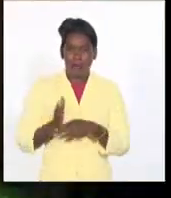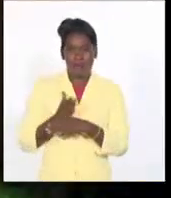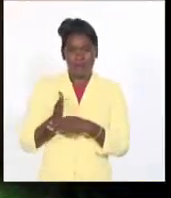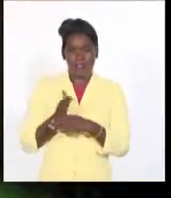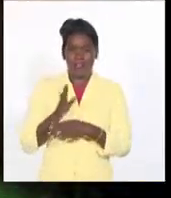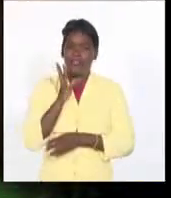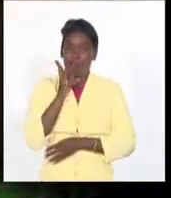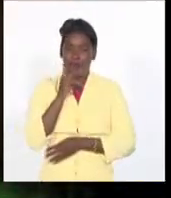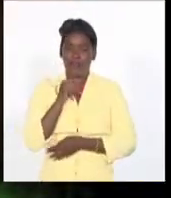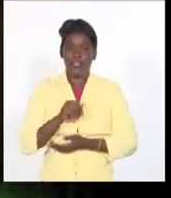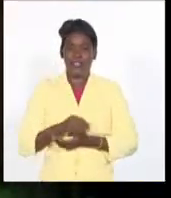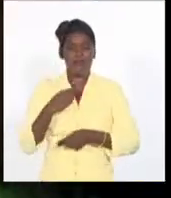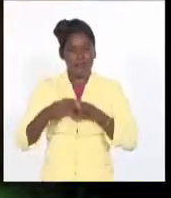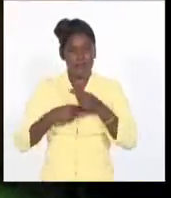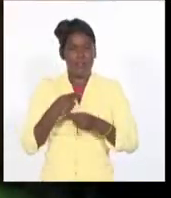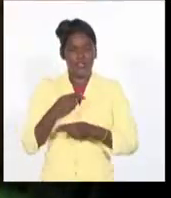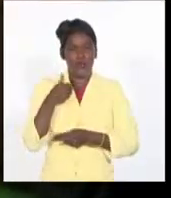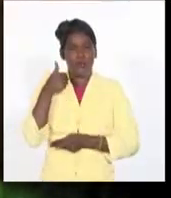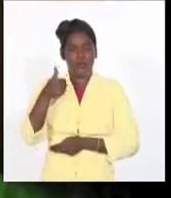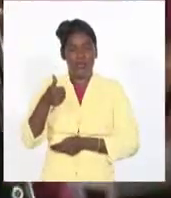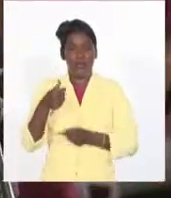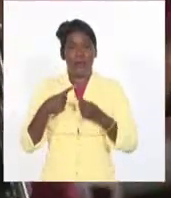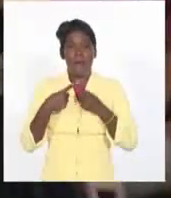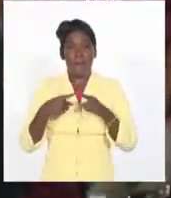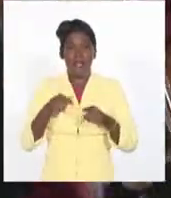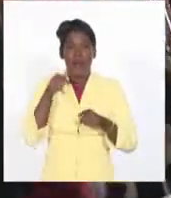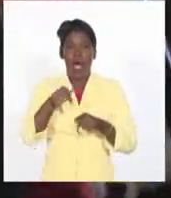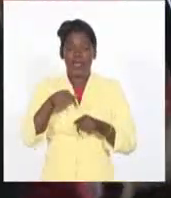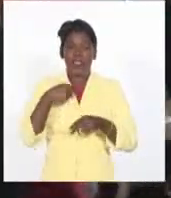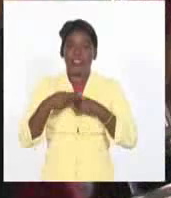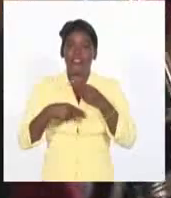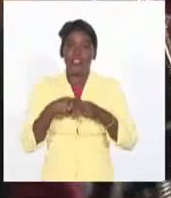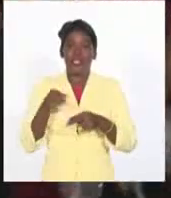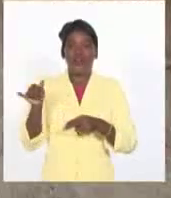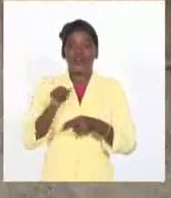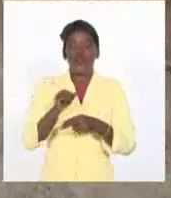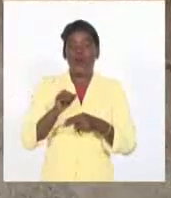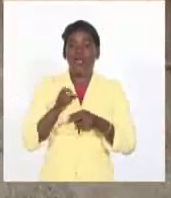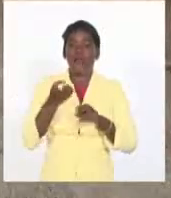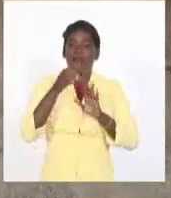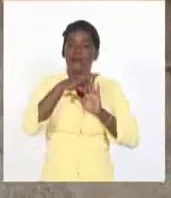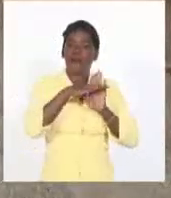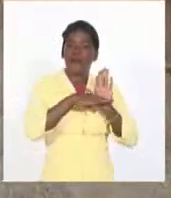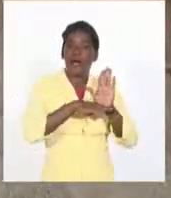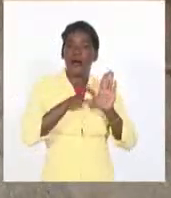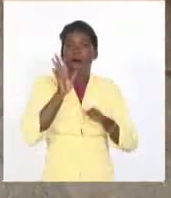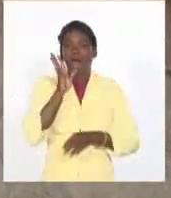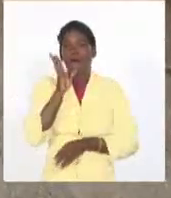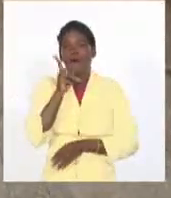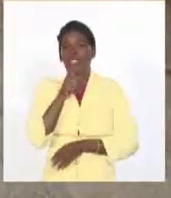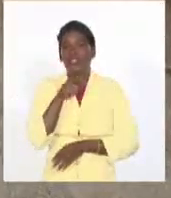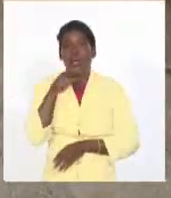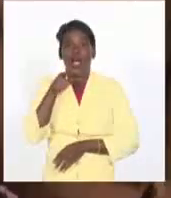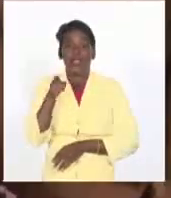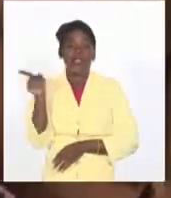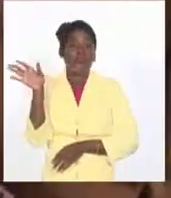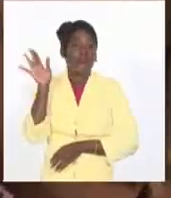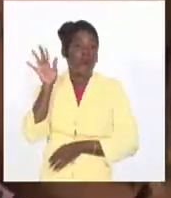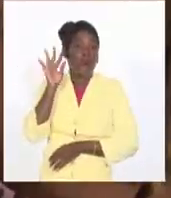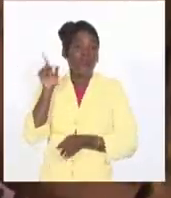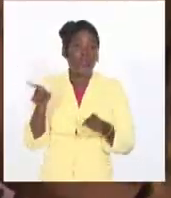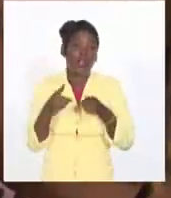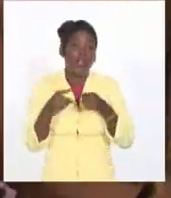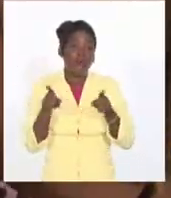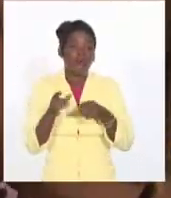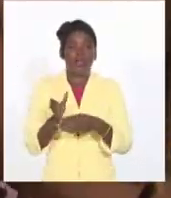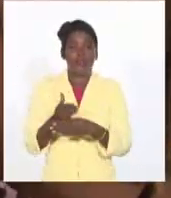creatividad, se adueñaron del repertorio y realizaron un viaje musical donde promocionaron ritmos y melodías.